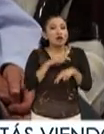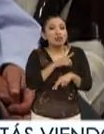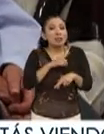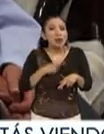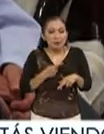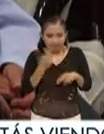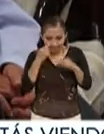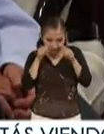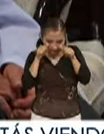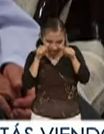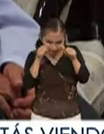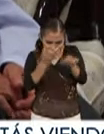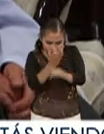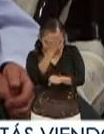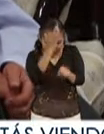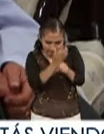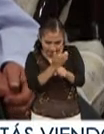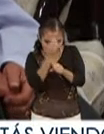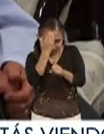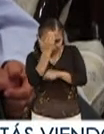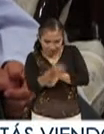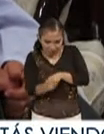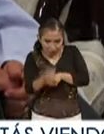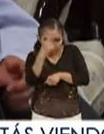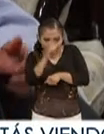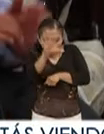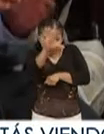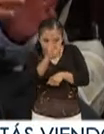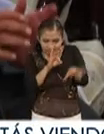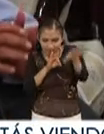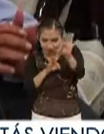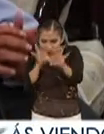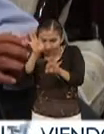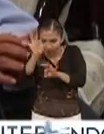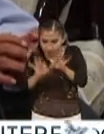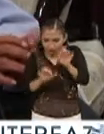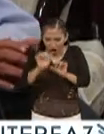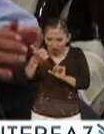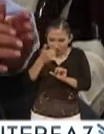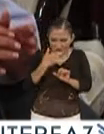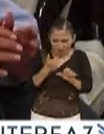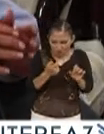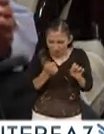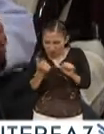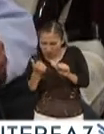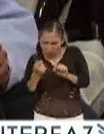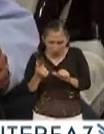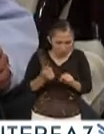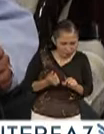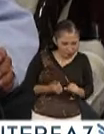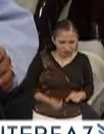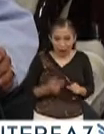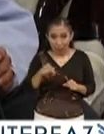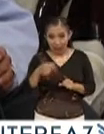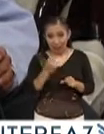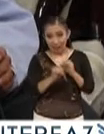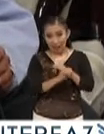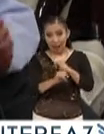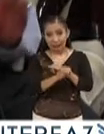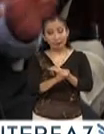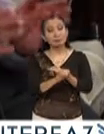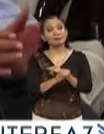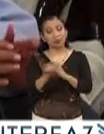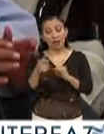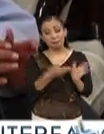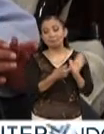tener los suficientes elementos como para poder discriminar qué sirve y qué no sirve del Internet